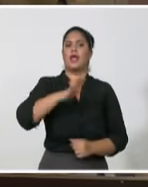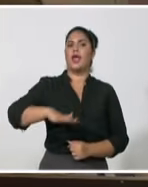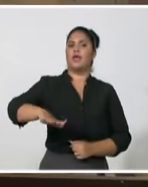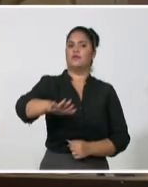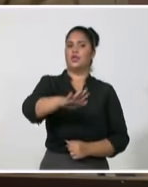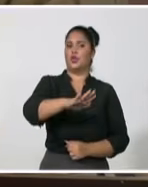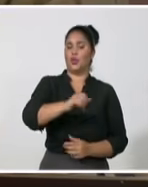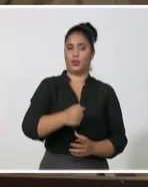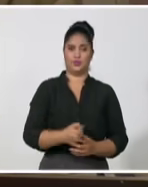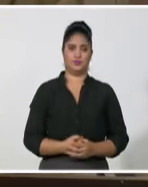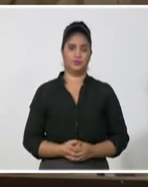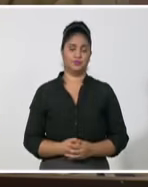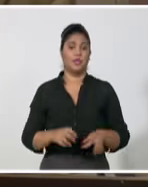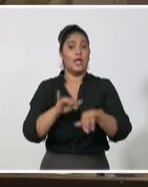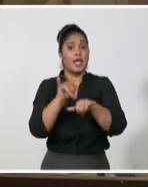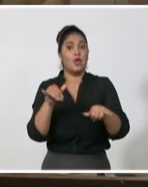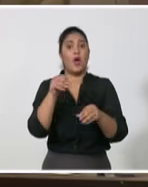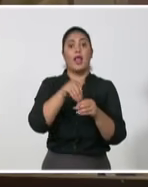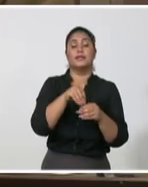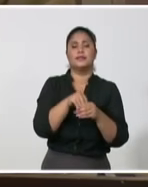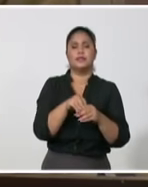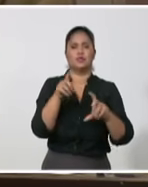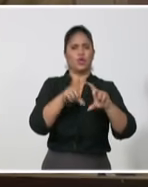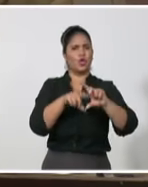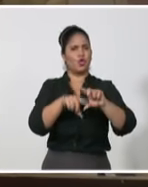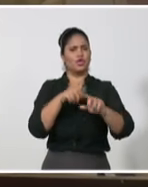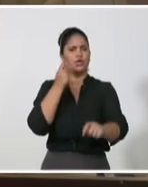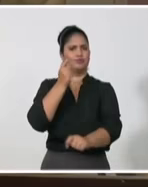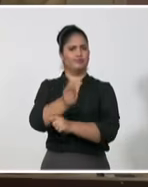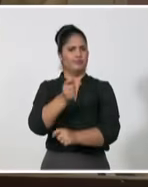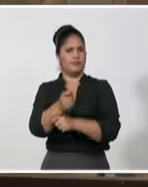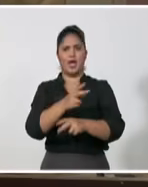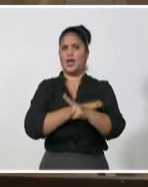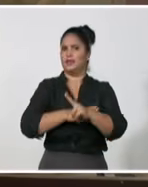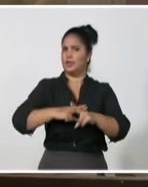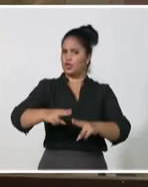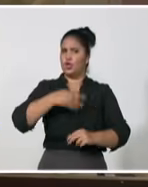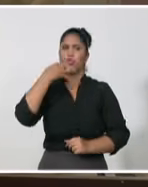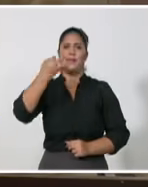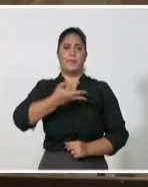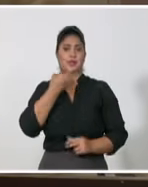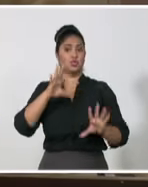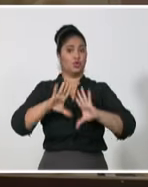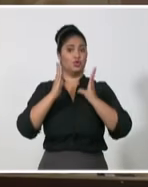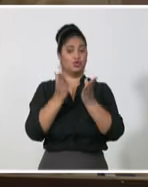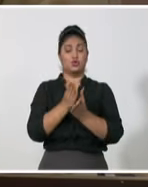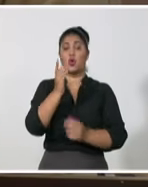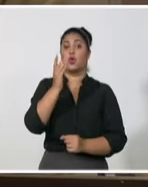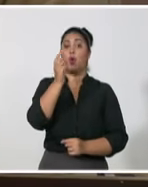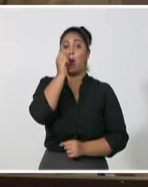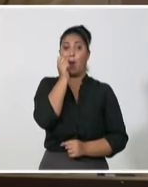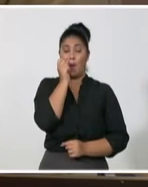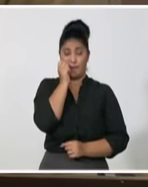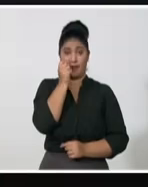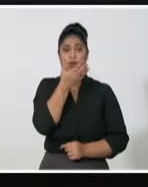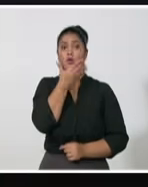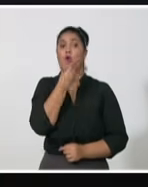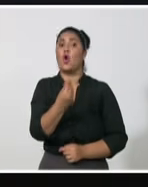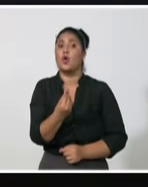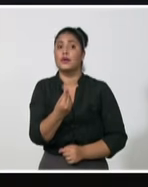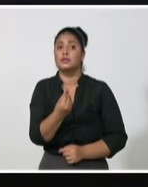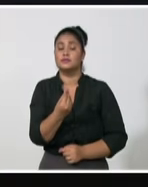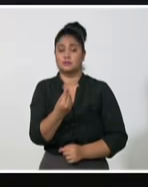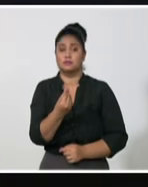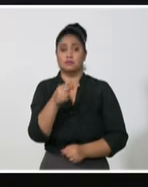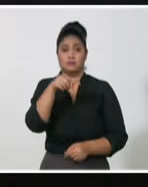contenido patriótico este político que tiene esto tiene cuando pase muchacho por el servicio tiene una tutela